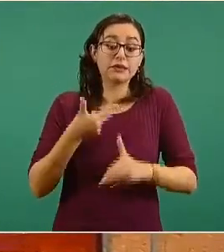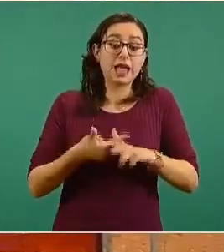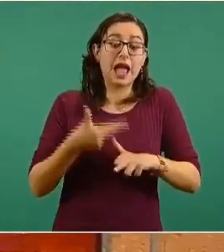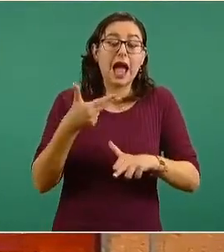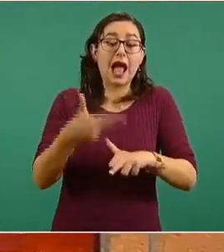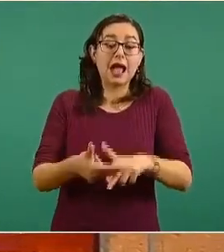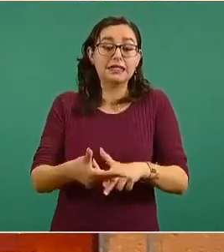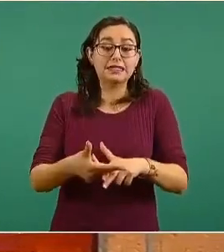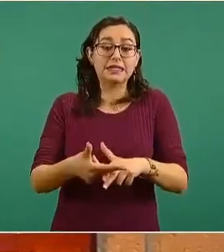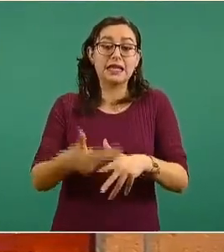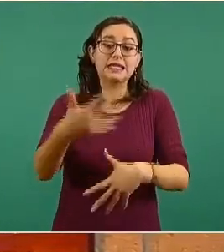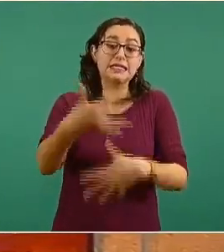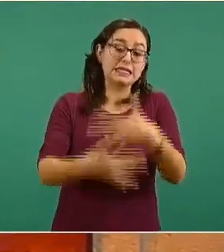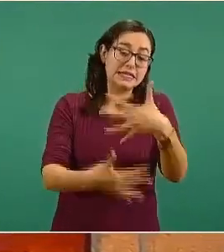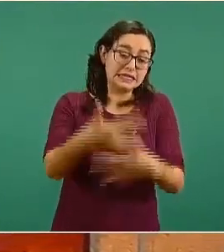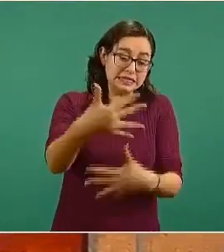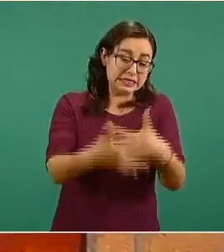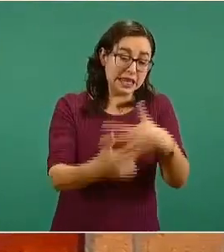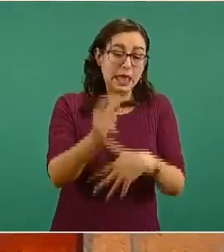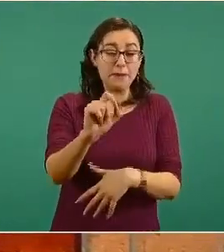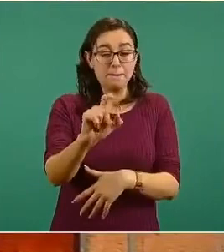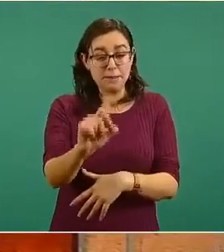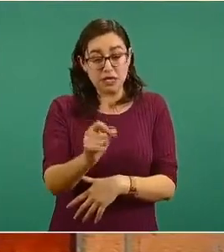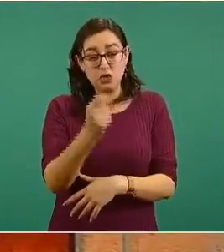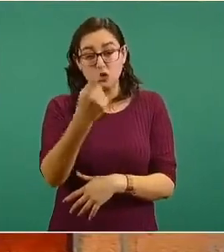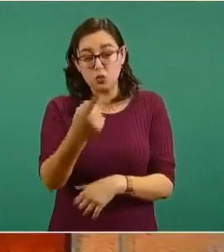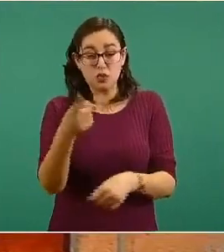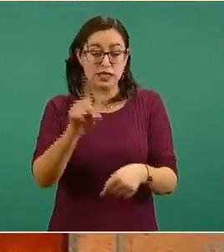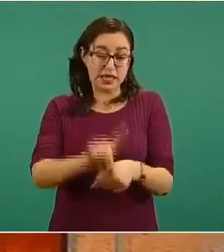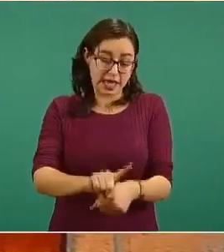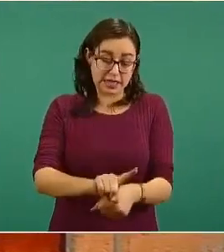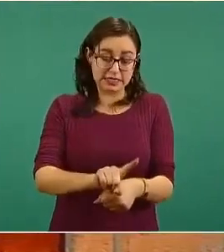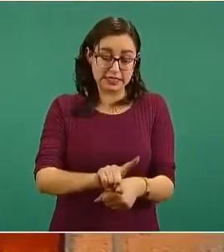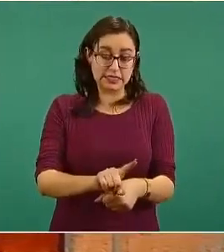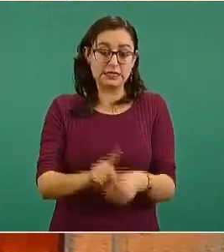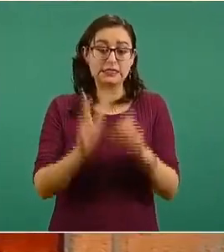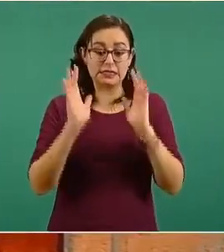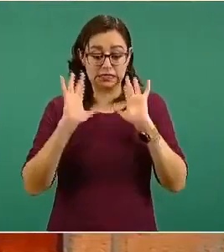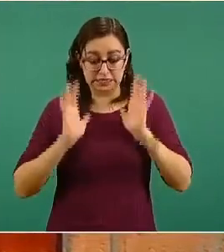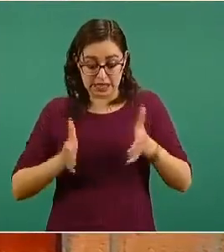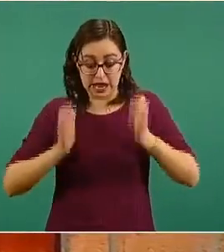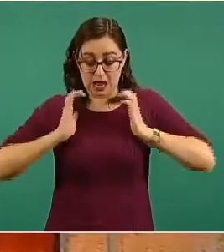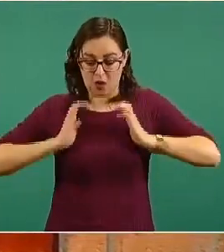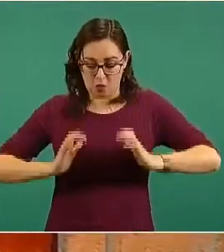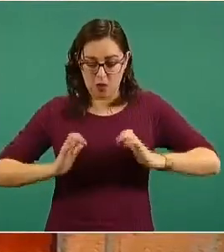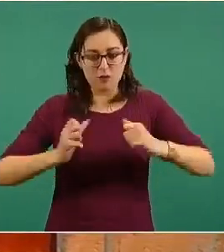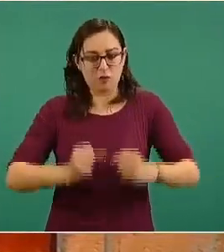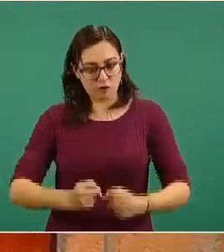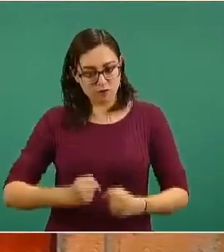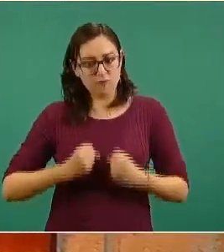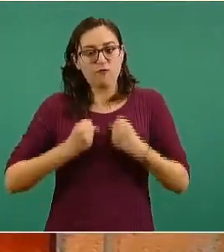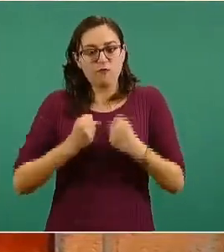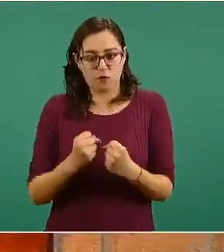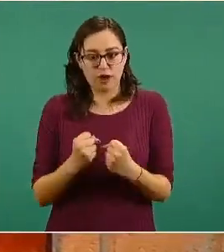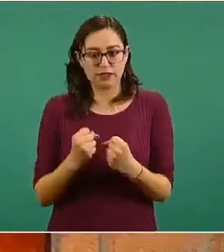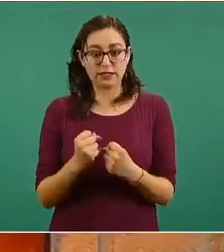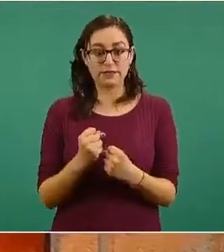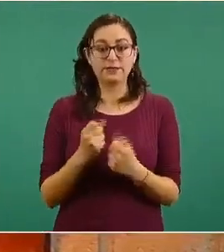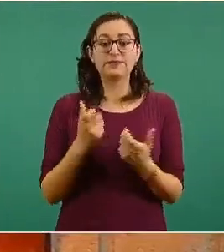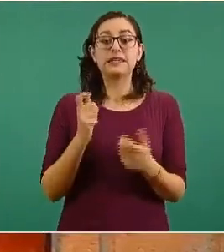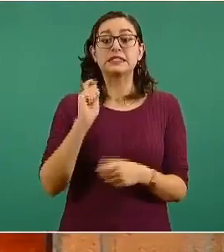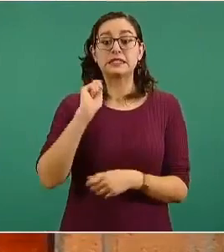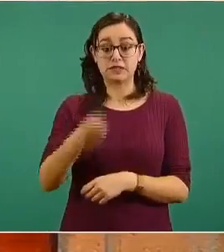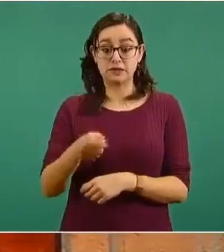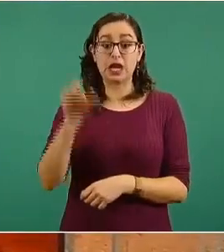algunos casos hasta 21 días, es decir, 3 semanas, en lograr desarrollar la respuesta inmune. Hoy se